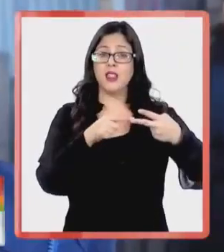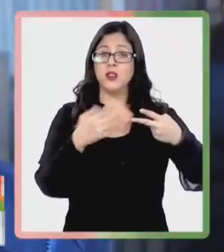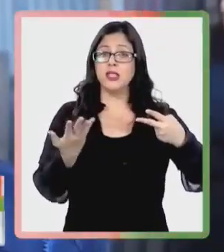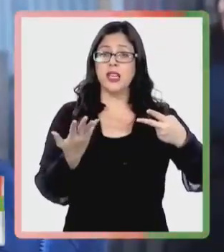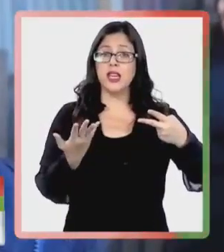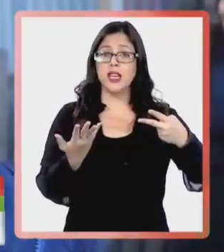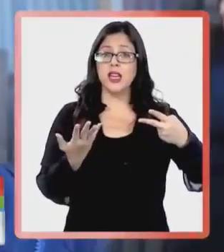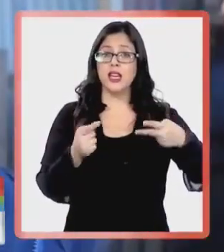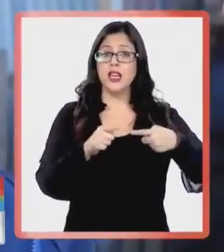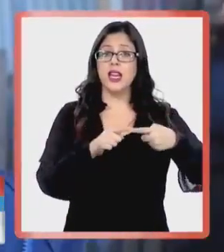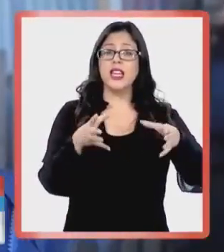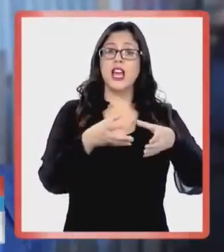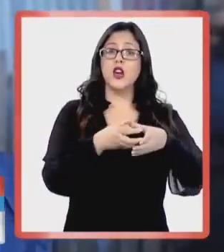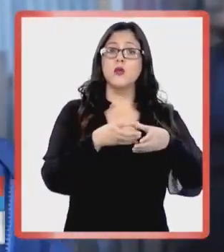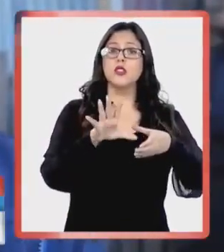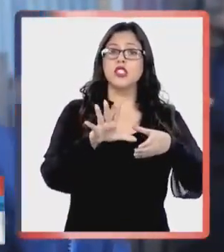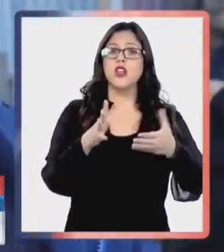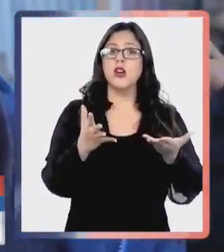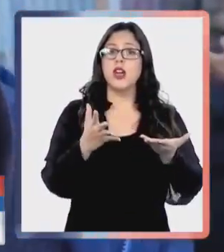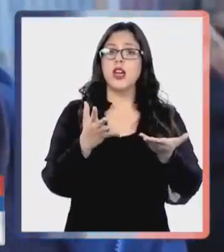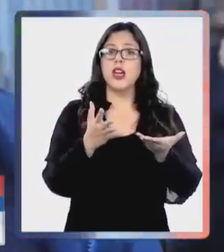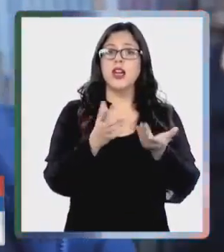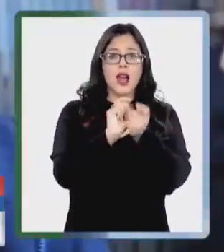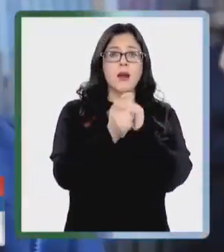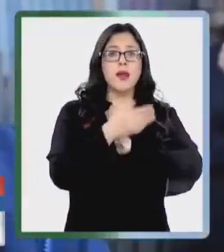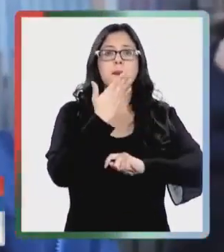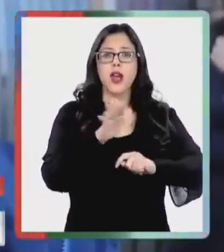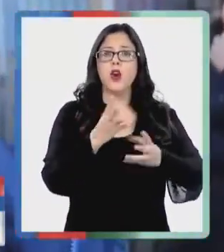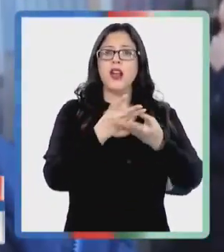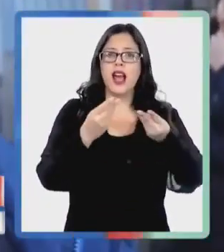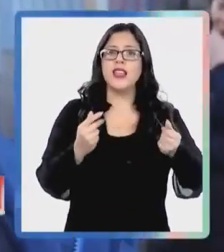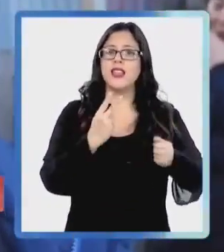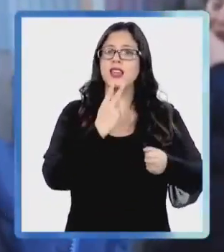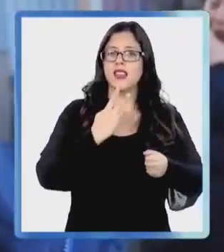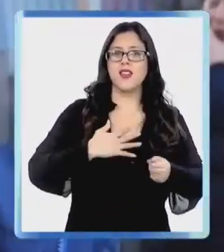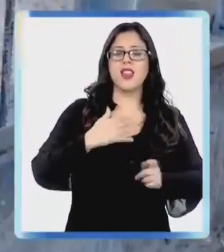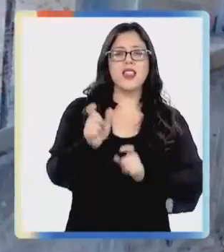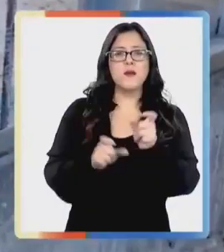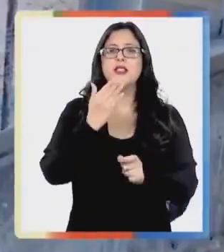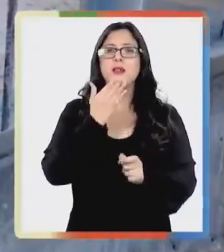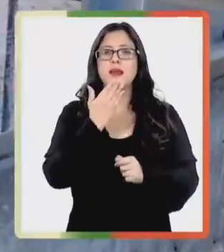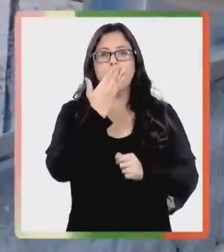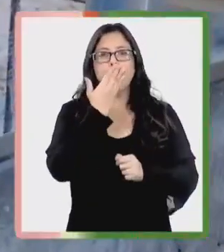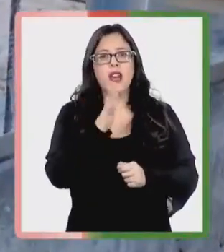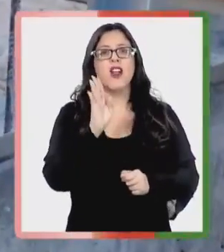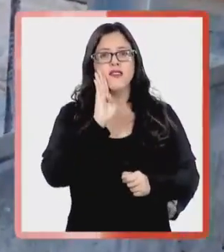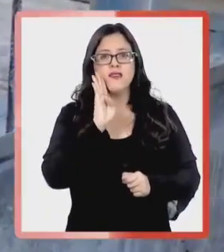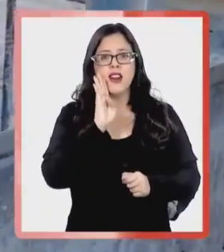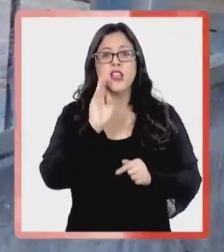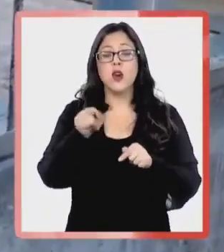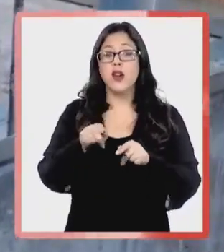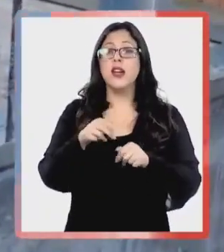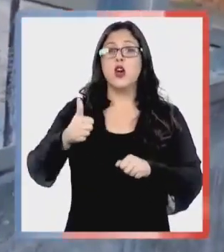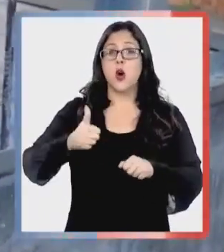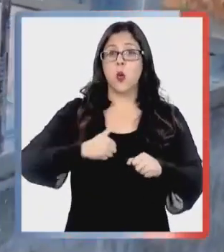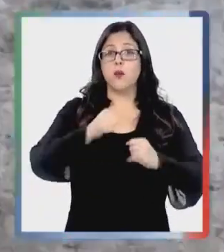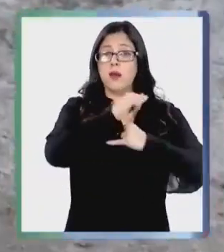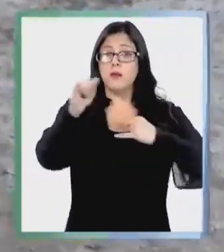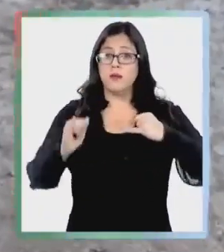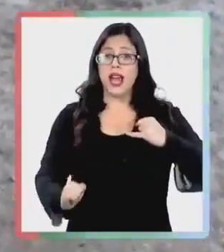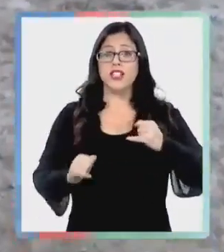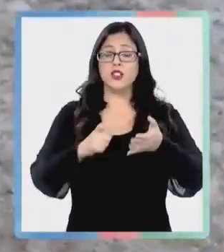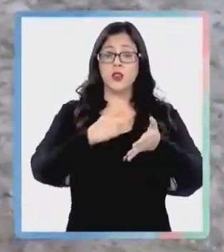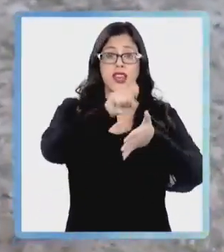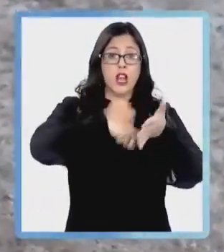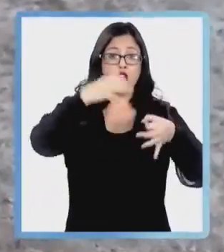es que en el grupo 5 más que nada es como mejorar la calidad de vida de las personas y mejorar sus baños. Mientras se cumplan los plazos establecidos en el